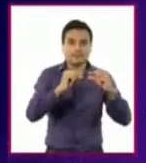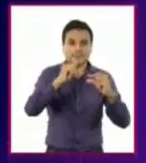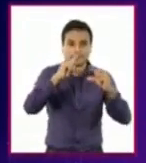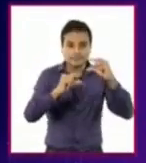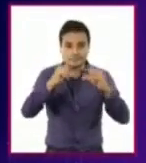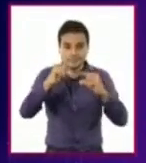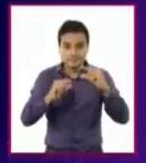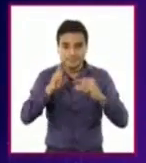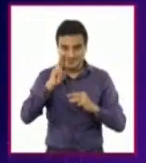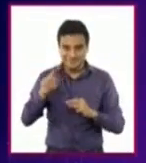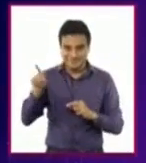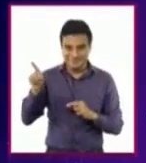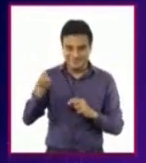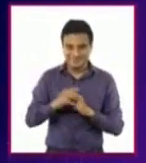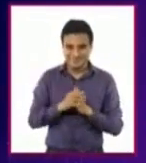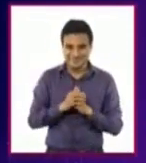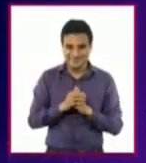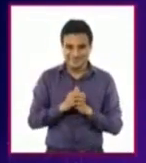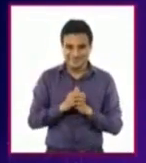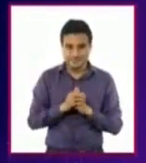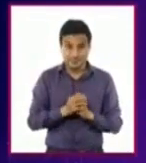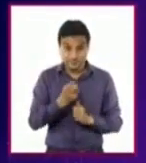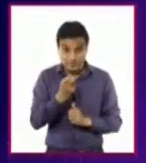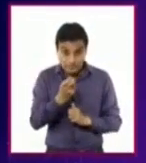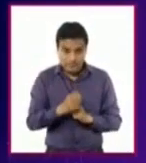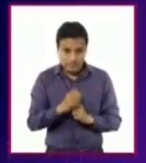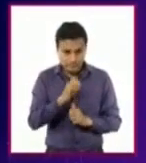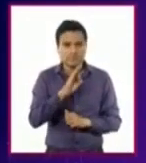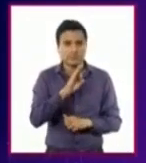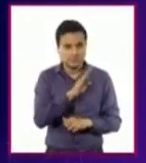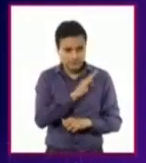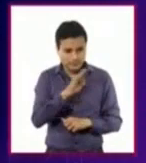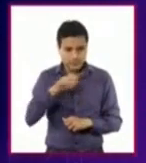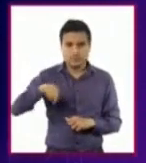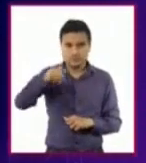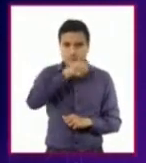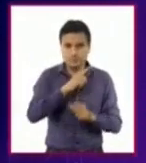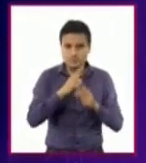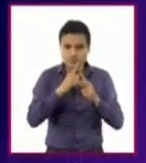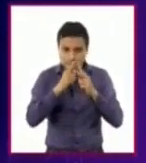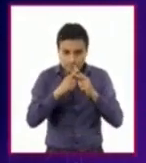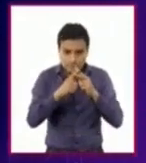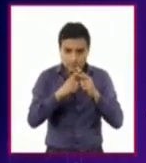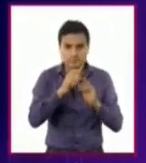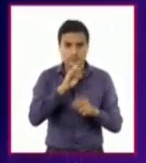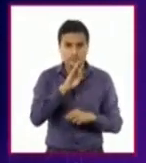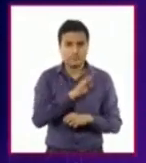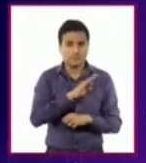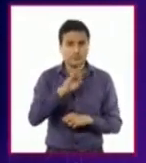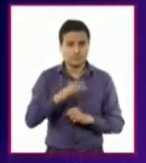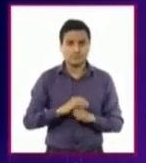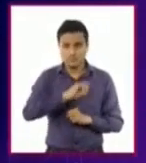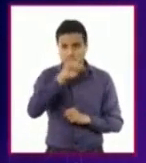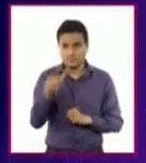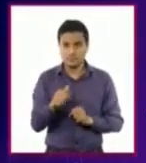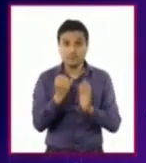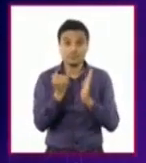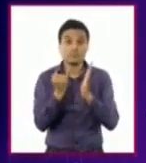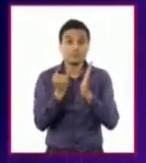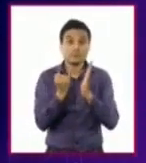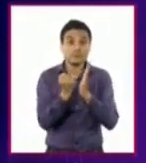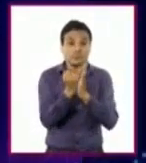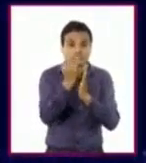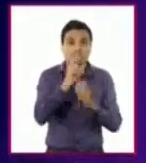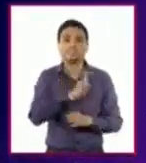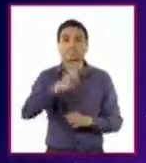situación planteada esto no es un impedimento para realizar los cálculos necesarios y así determinar cuál medida